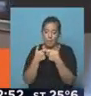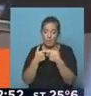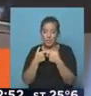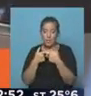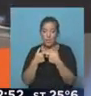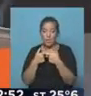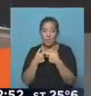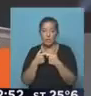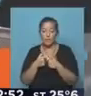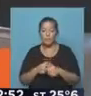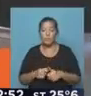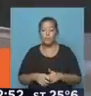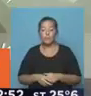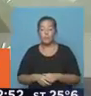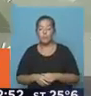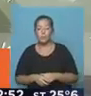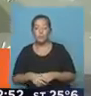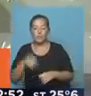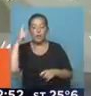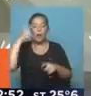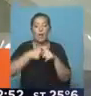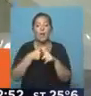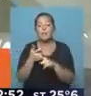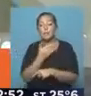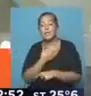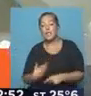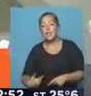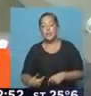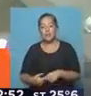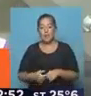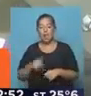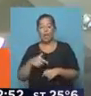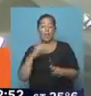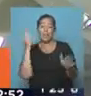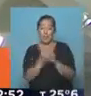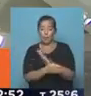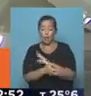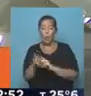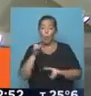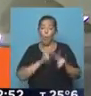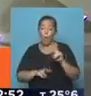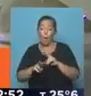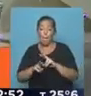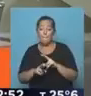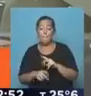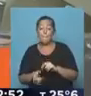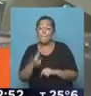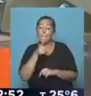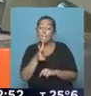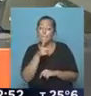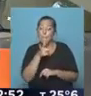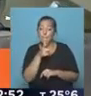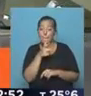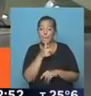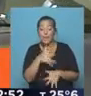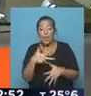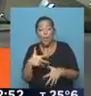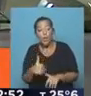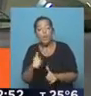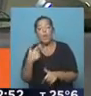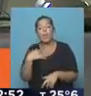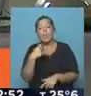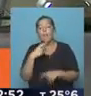menos de hecho además hay un expresidente que está siendo que está prófugo está siendo buscado parece que finalmente lo lo habrían hallado deben